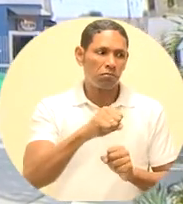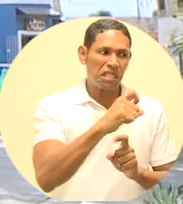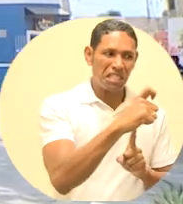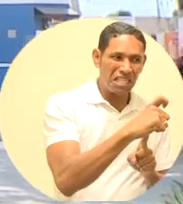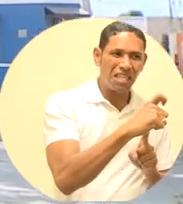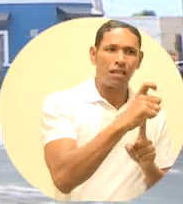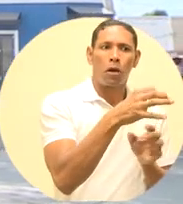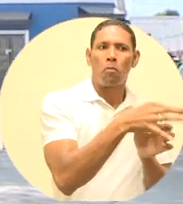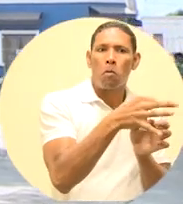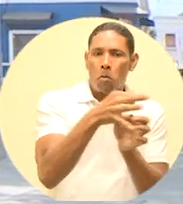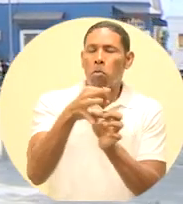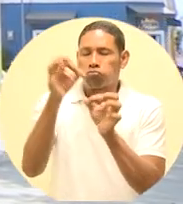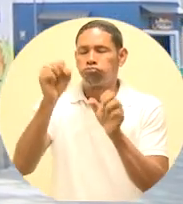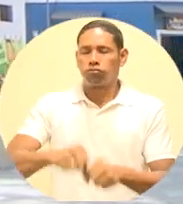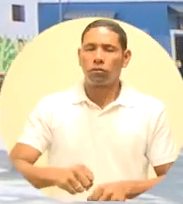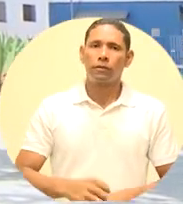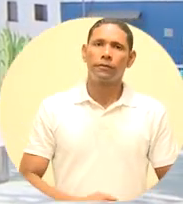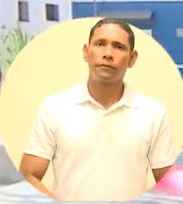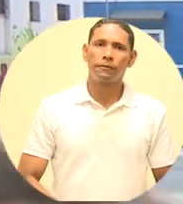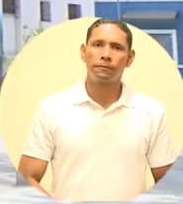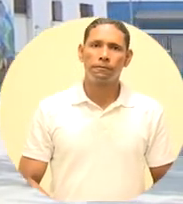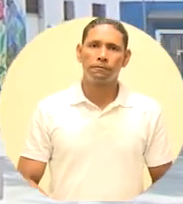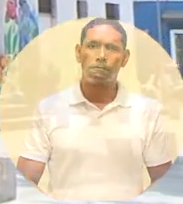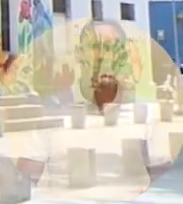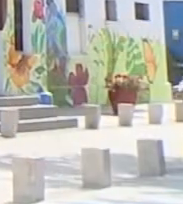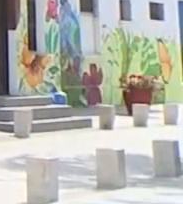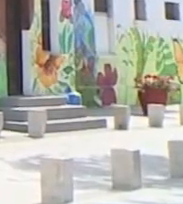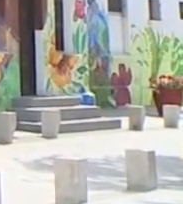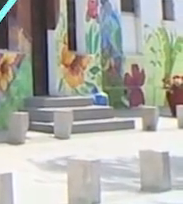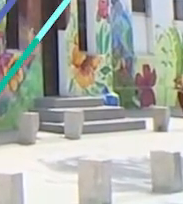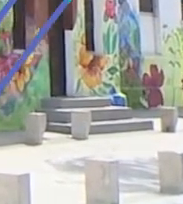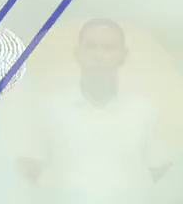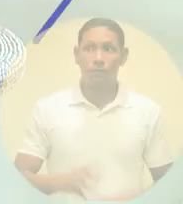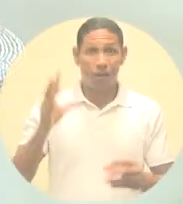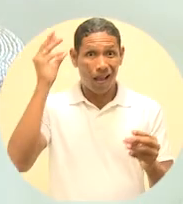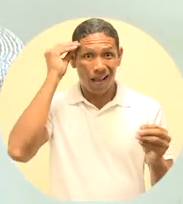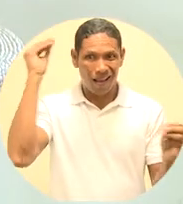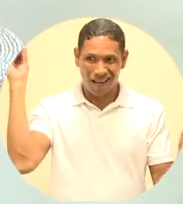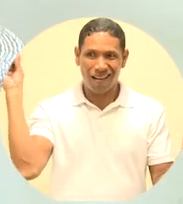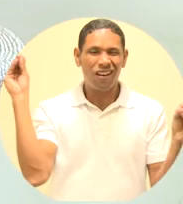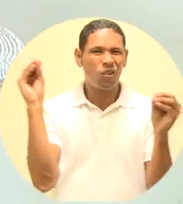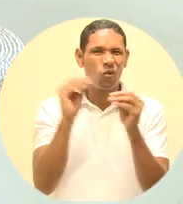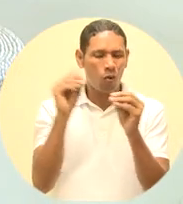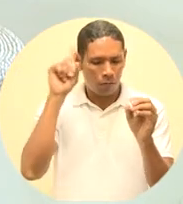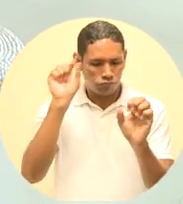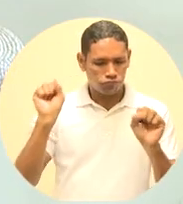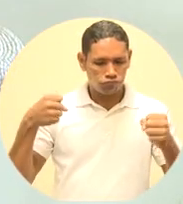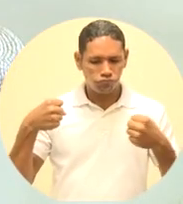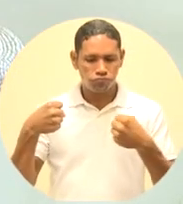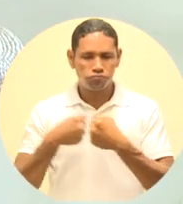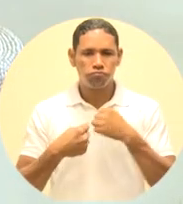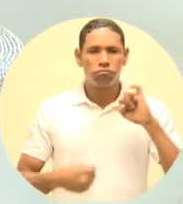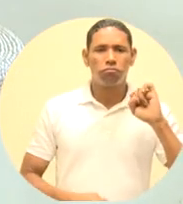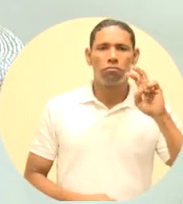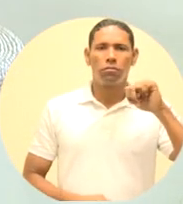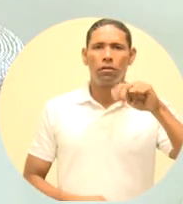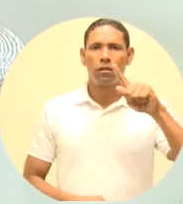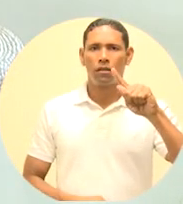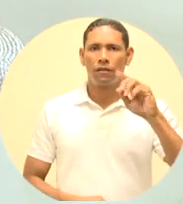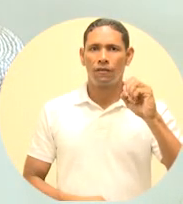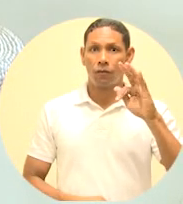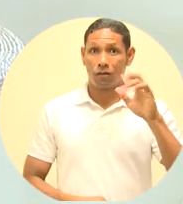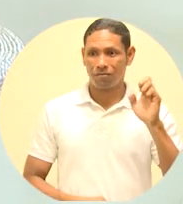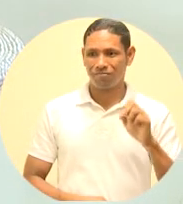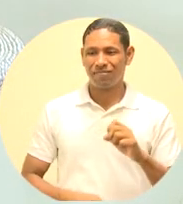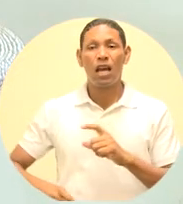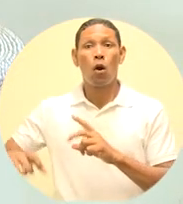de Ciénaga y la subregión norte. acuerdo entre la Universidad del Magdalena y la IES